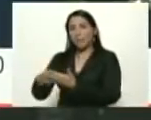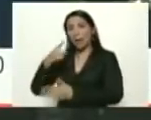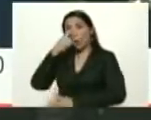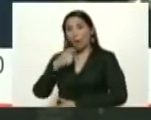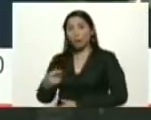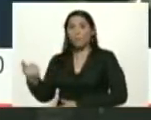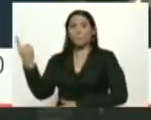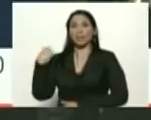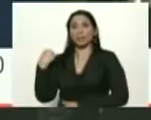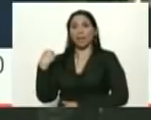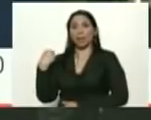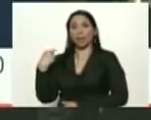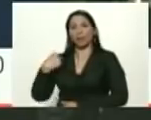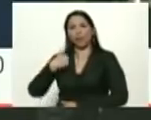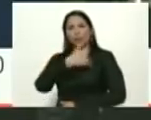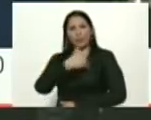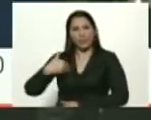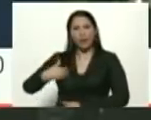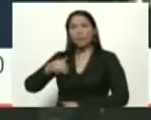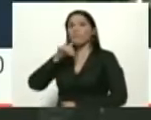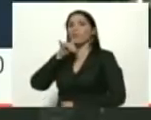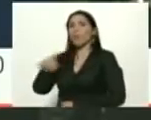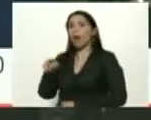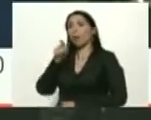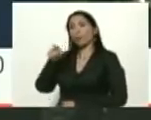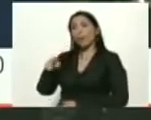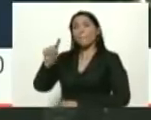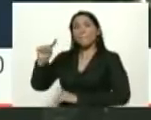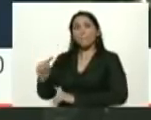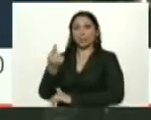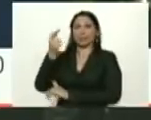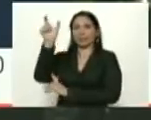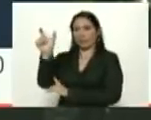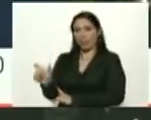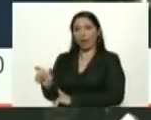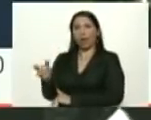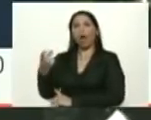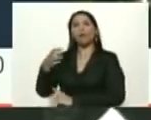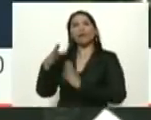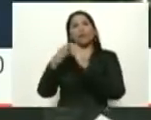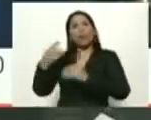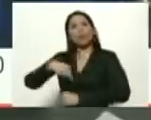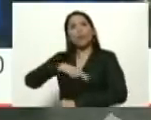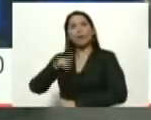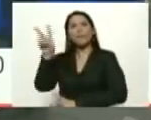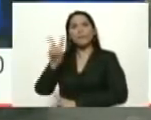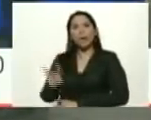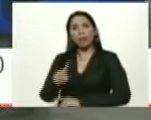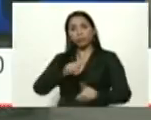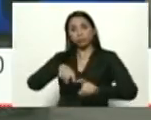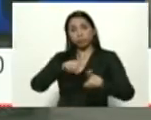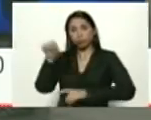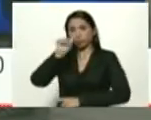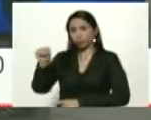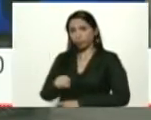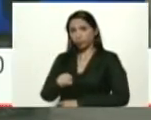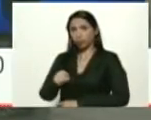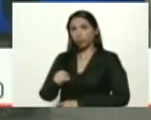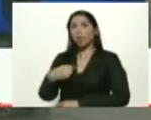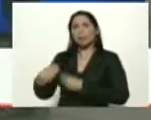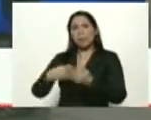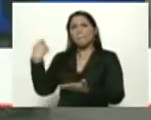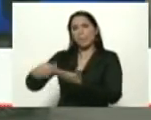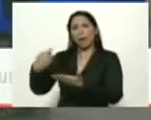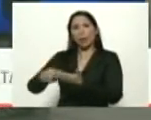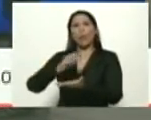presidente, que le quiero informar a usted principalmente y a todo nuestro país que Agrosur cumplió la meta y pagó el